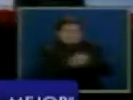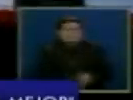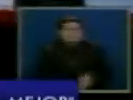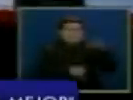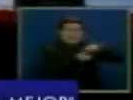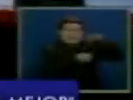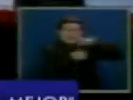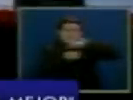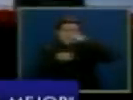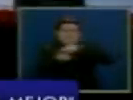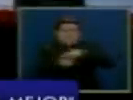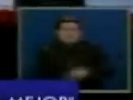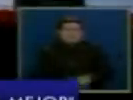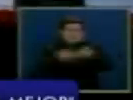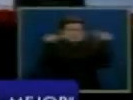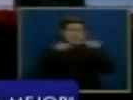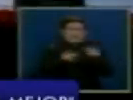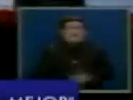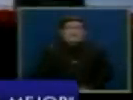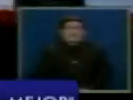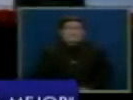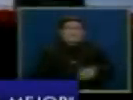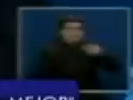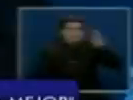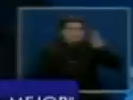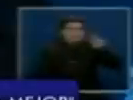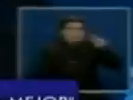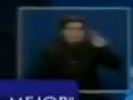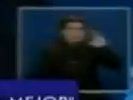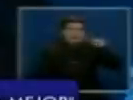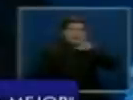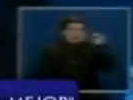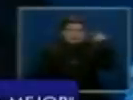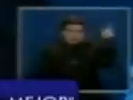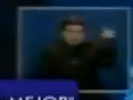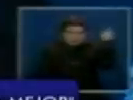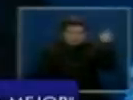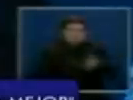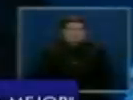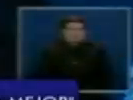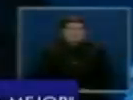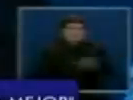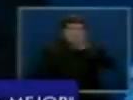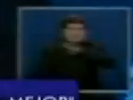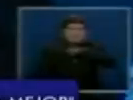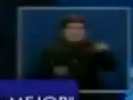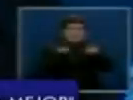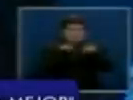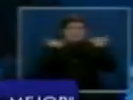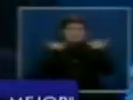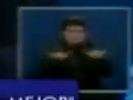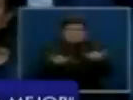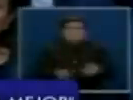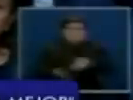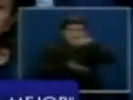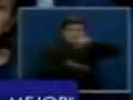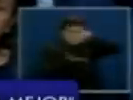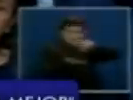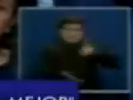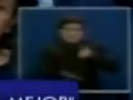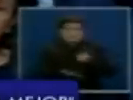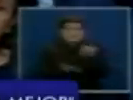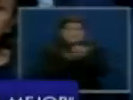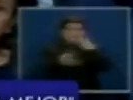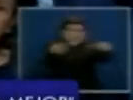agropecuarios en las regiones Brunca y Chorotega, además de los beneficios evidentes que tales centros tendrán en la economía